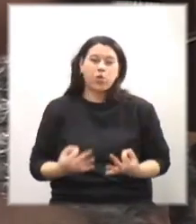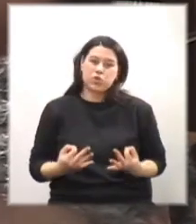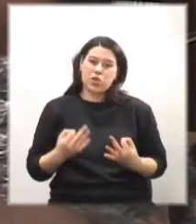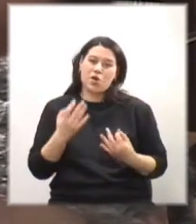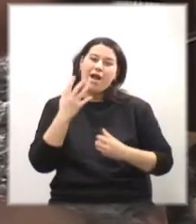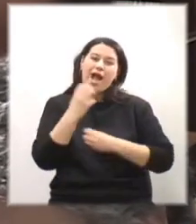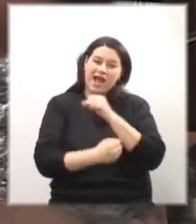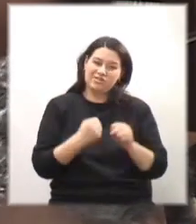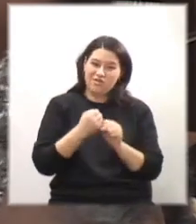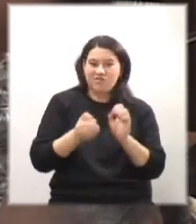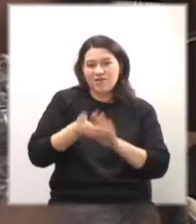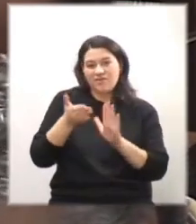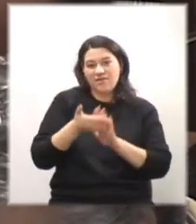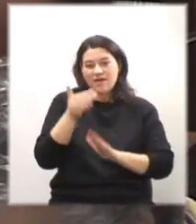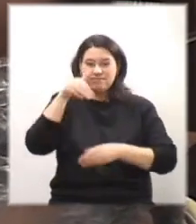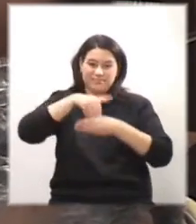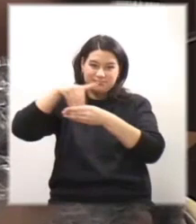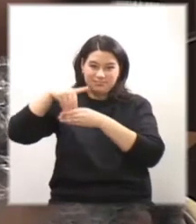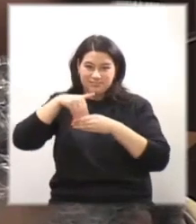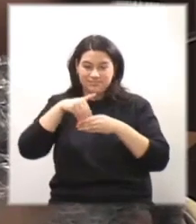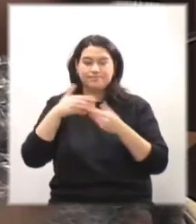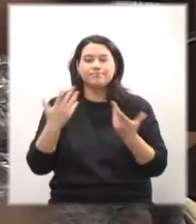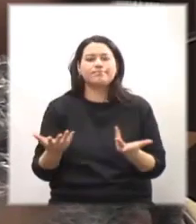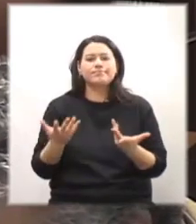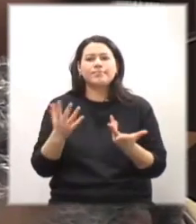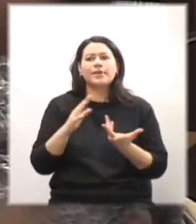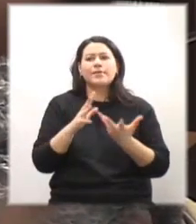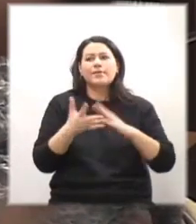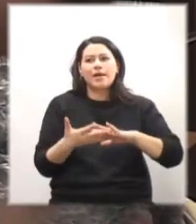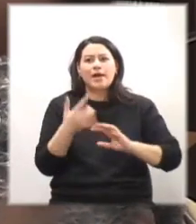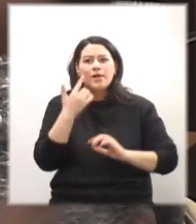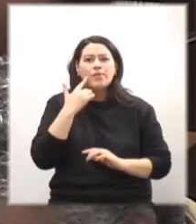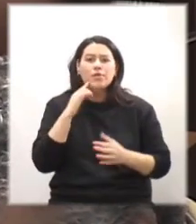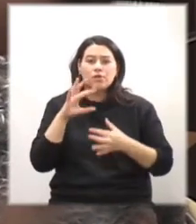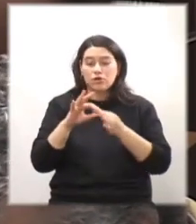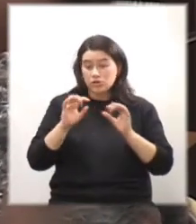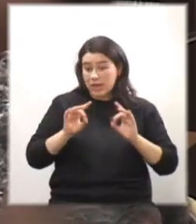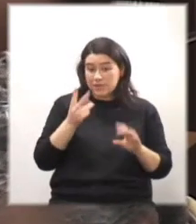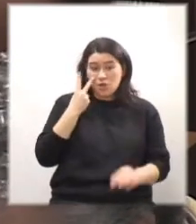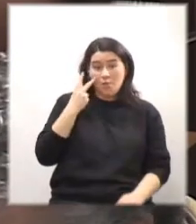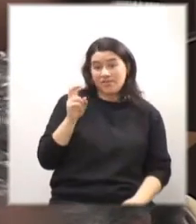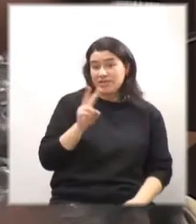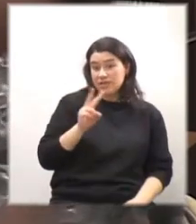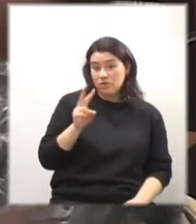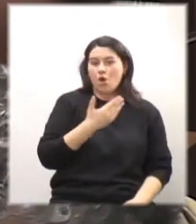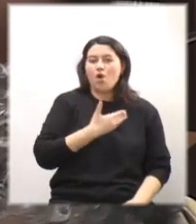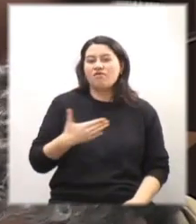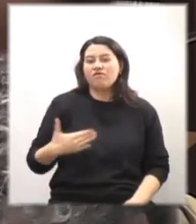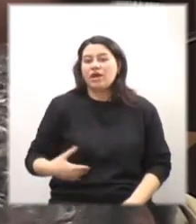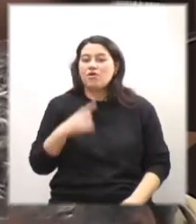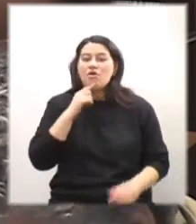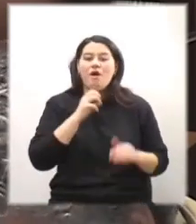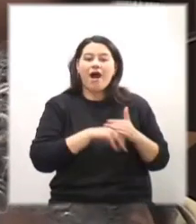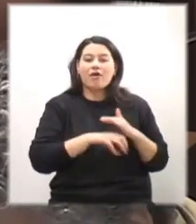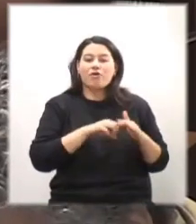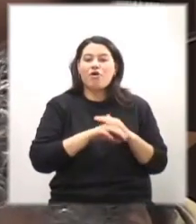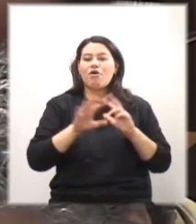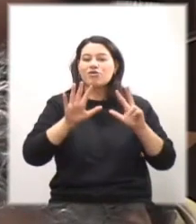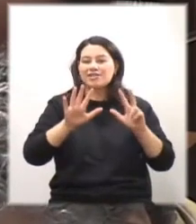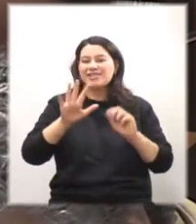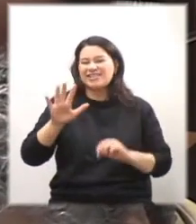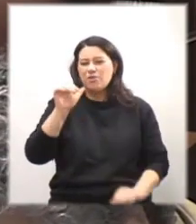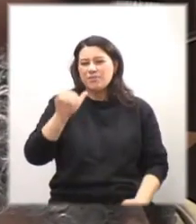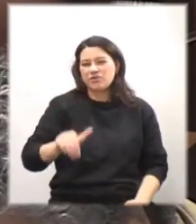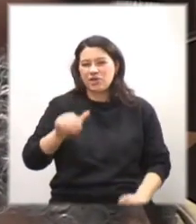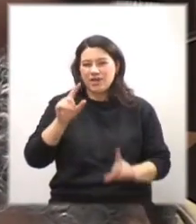señor presidente. Para poner esta cifra en contexto, solo en el 2022 el gobierno se ahorró 85 millones